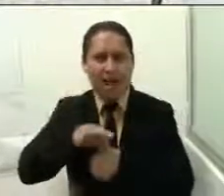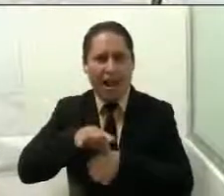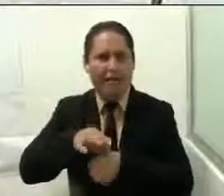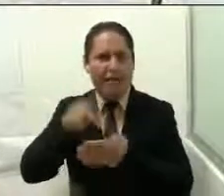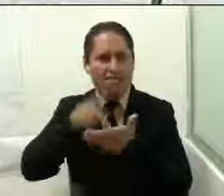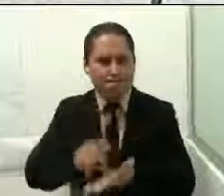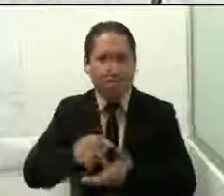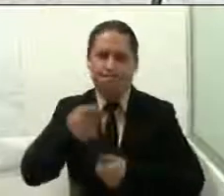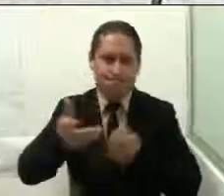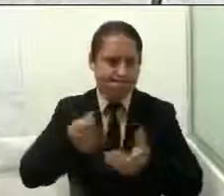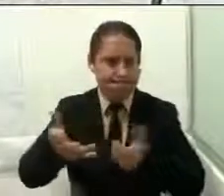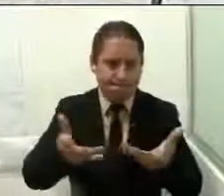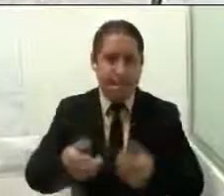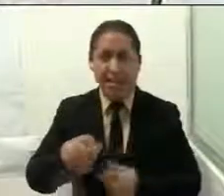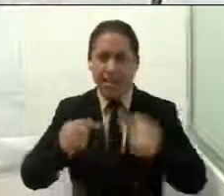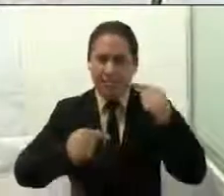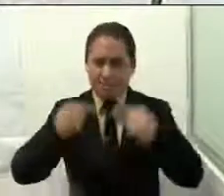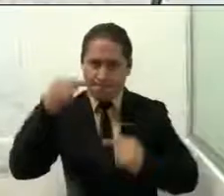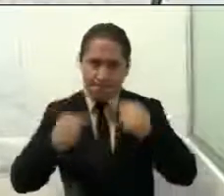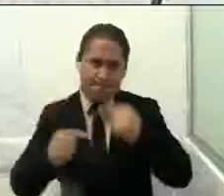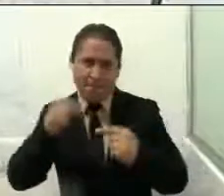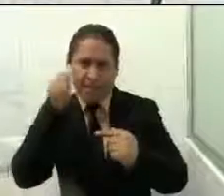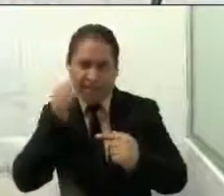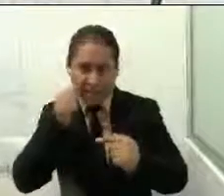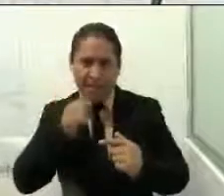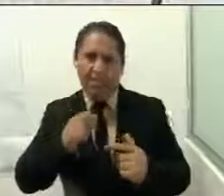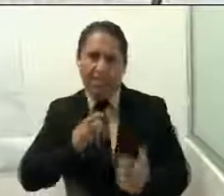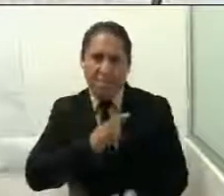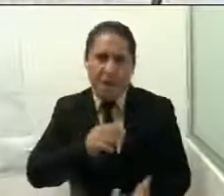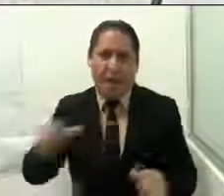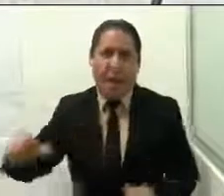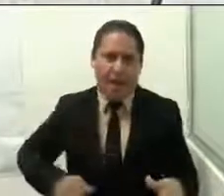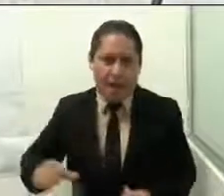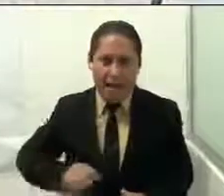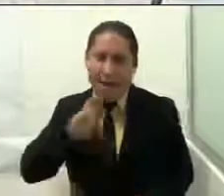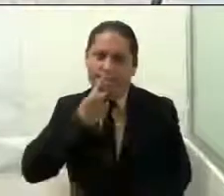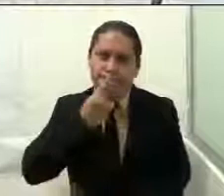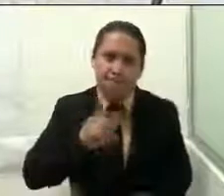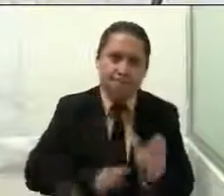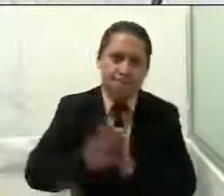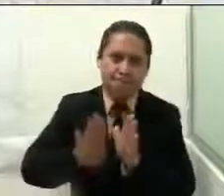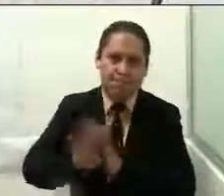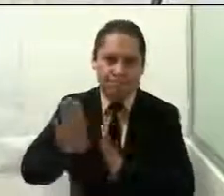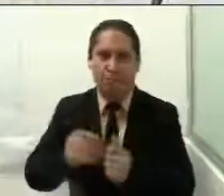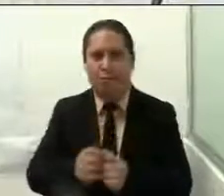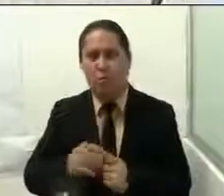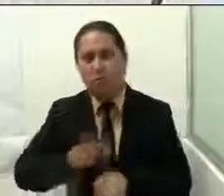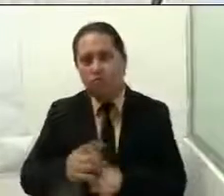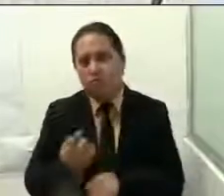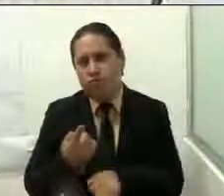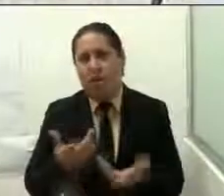estos parámetros se han logrado con acciones integrales de mejoramiento genético ya que en